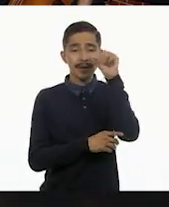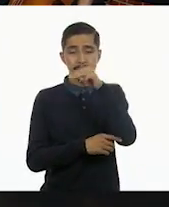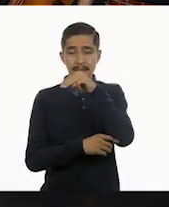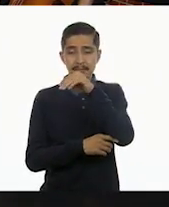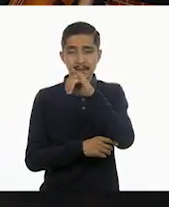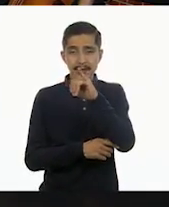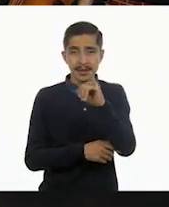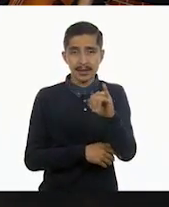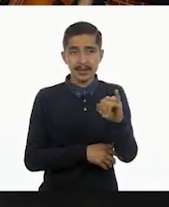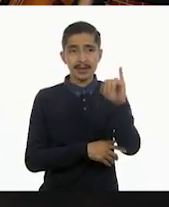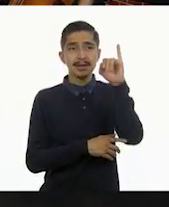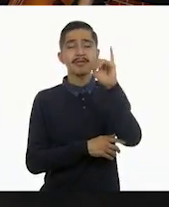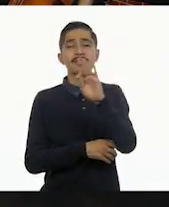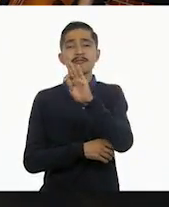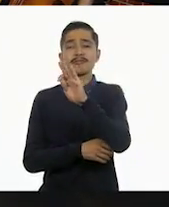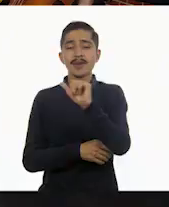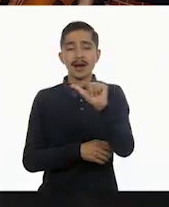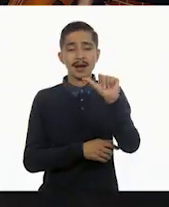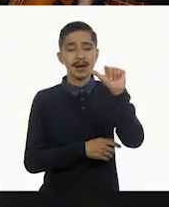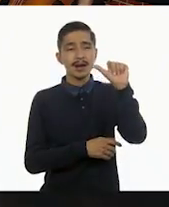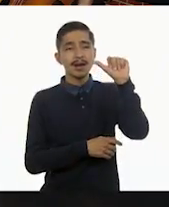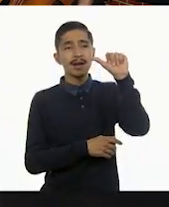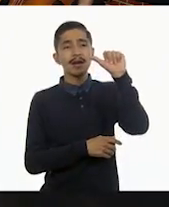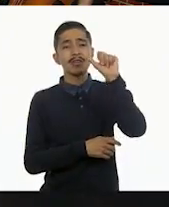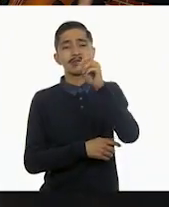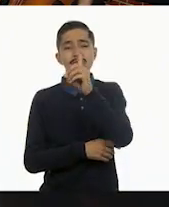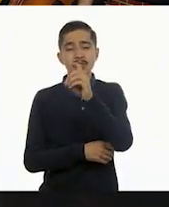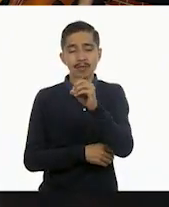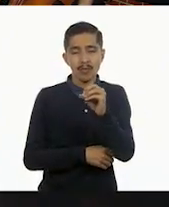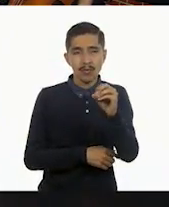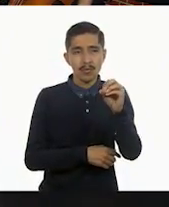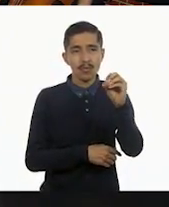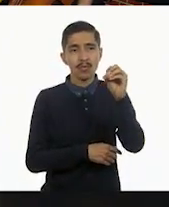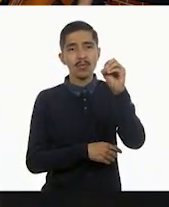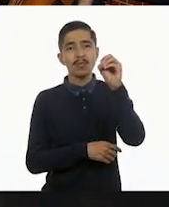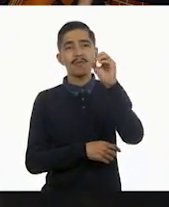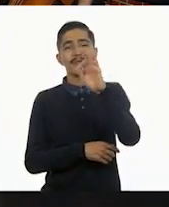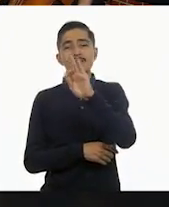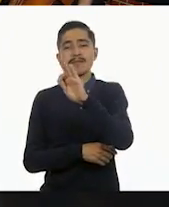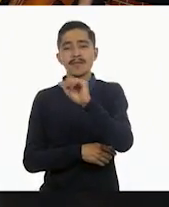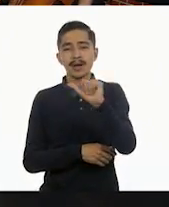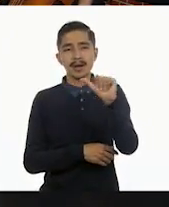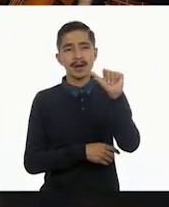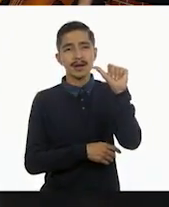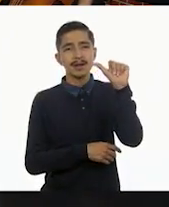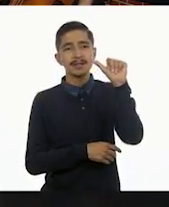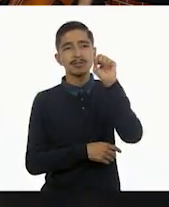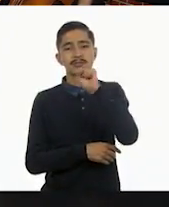Mi, fa, do, fa,